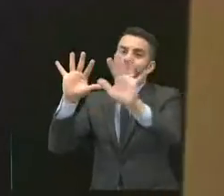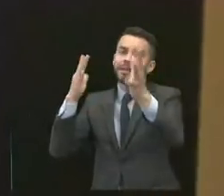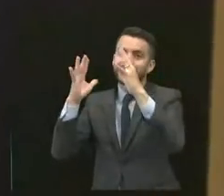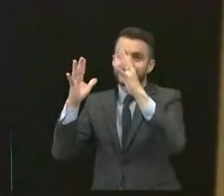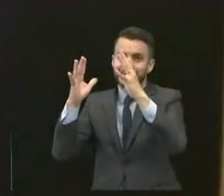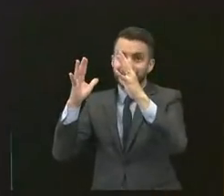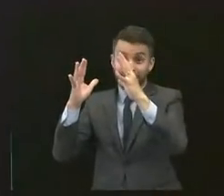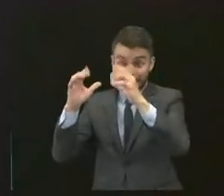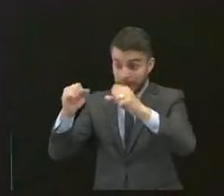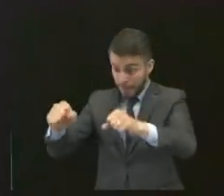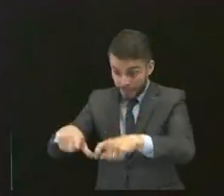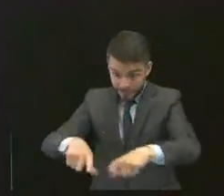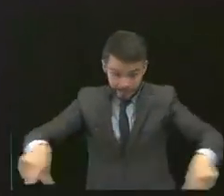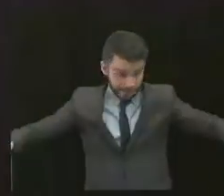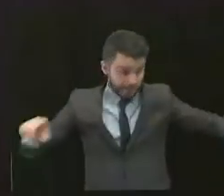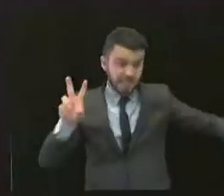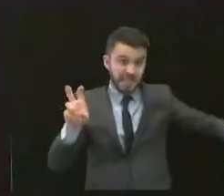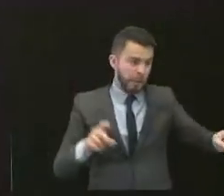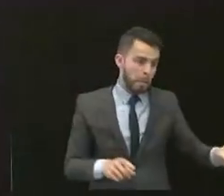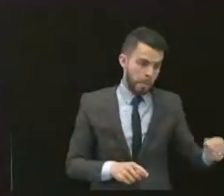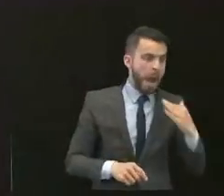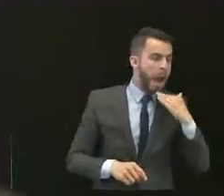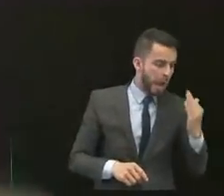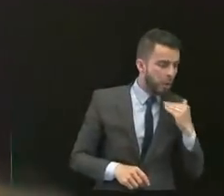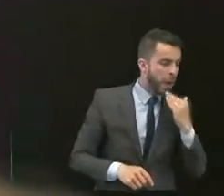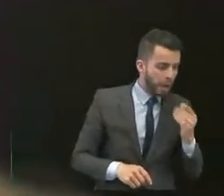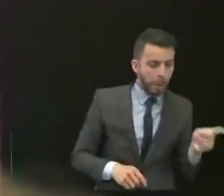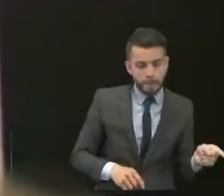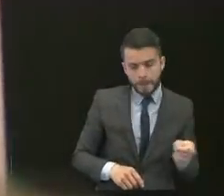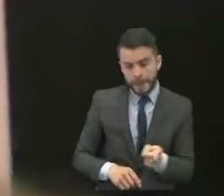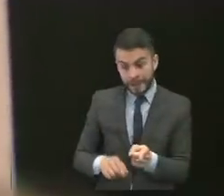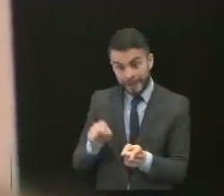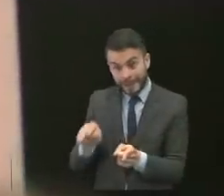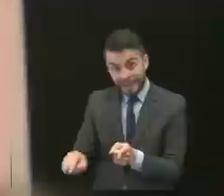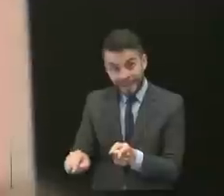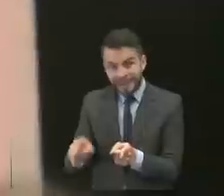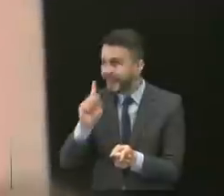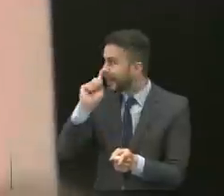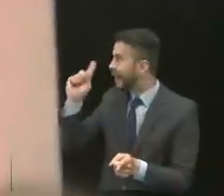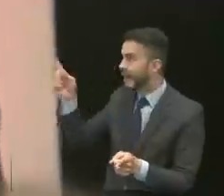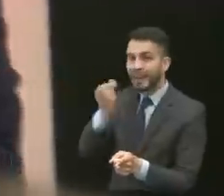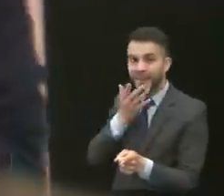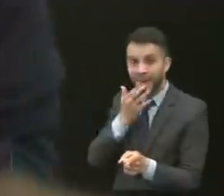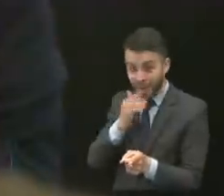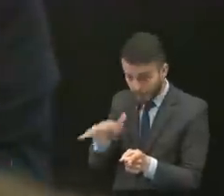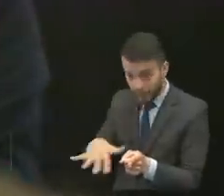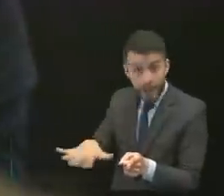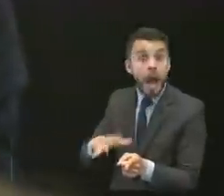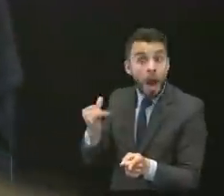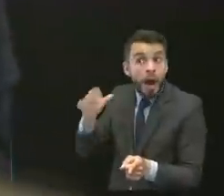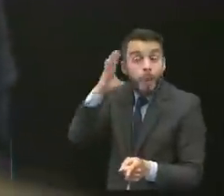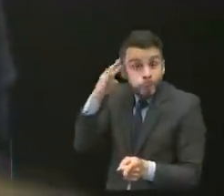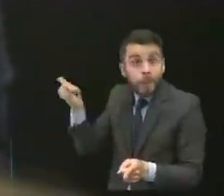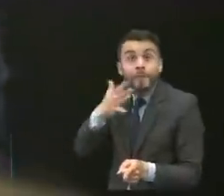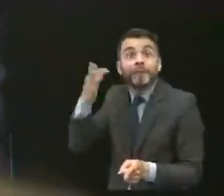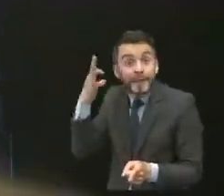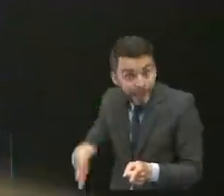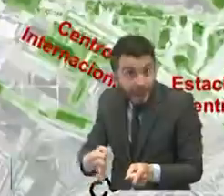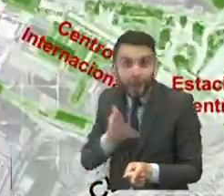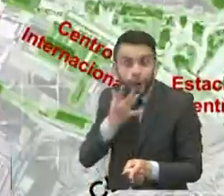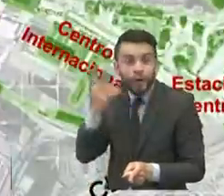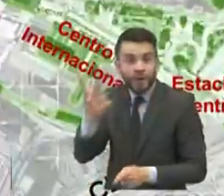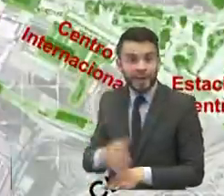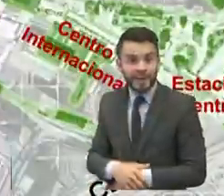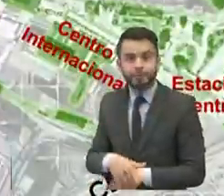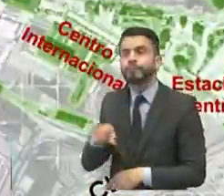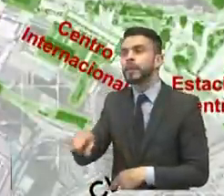tramo. Todo eso que está aquí pintado, ¿no? No fue que lo pintamos de verde, es que así es, ¿no? Está el Parque de